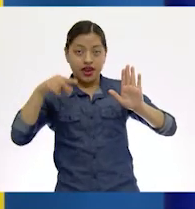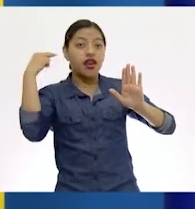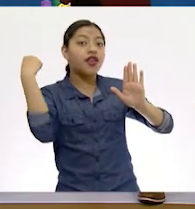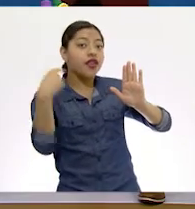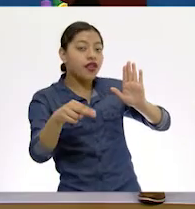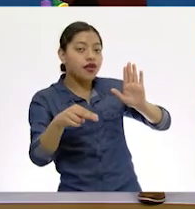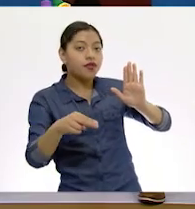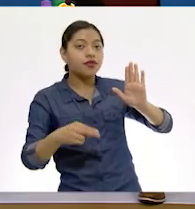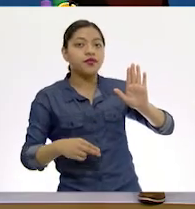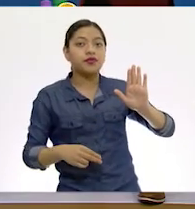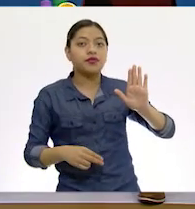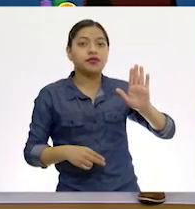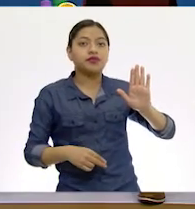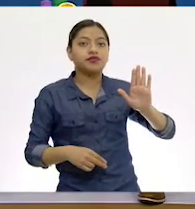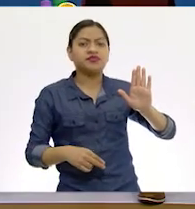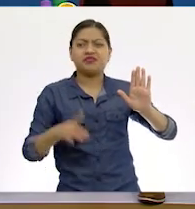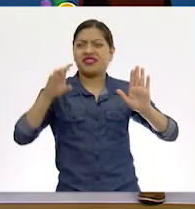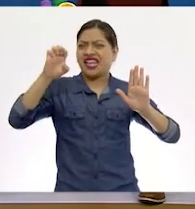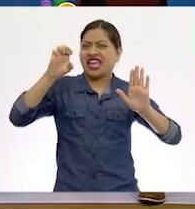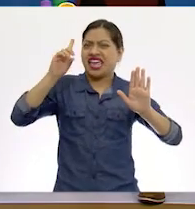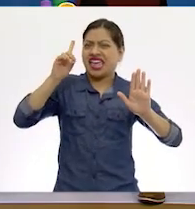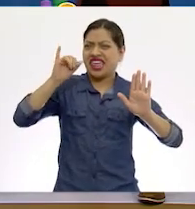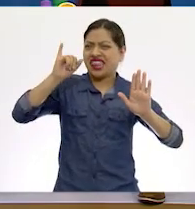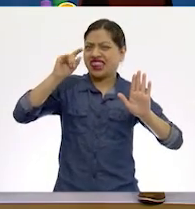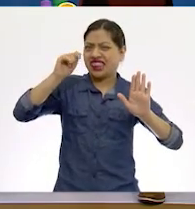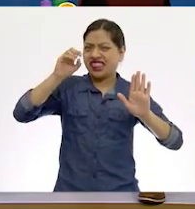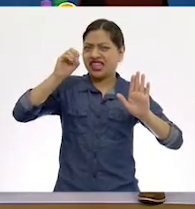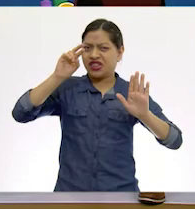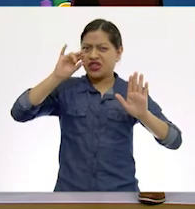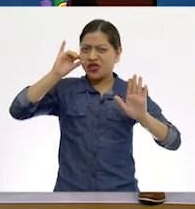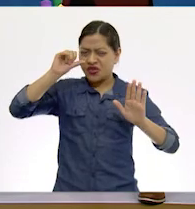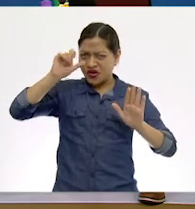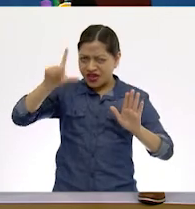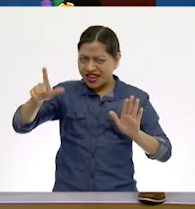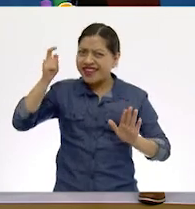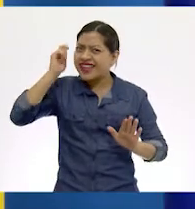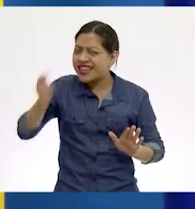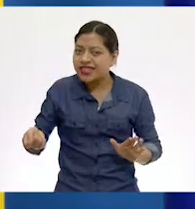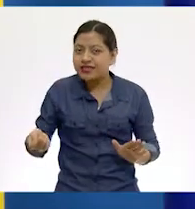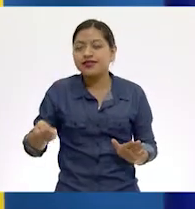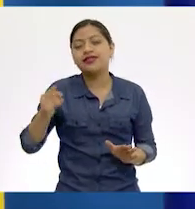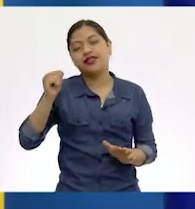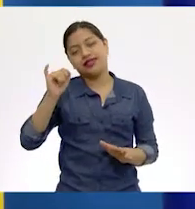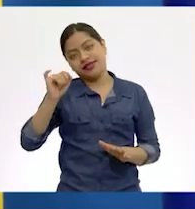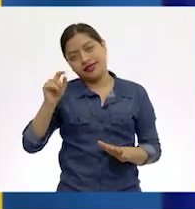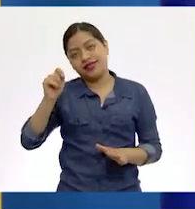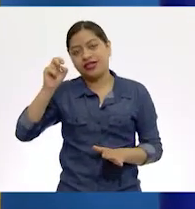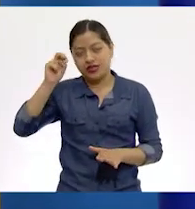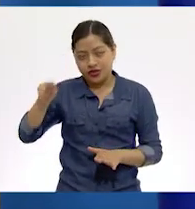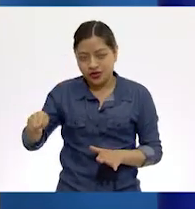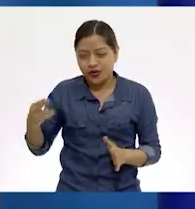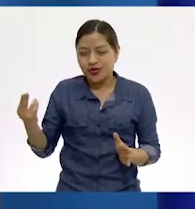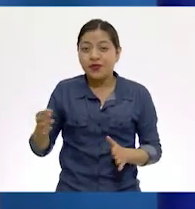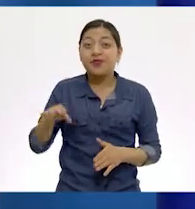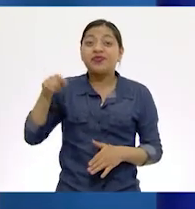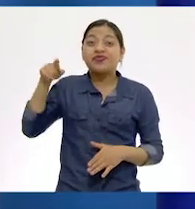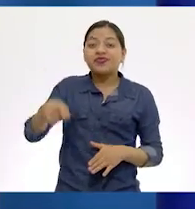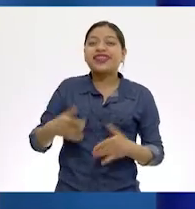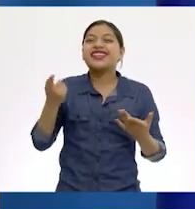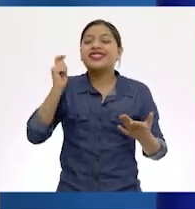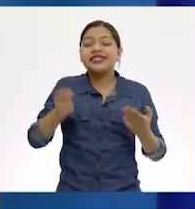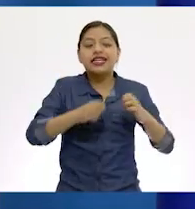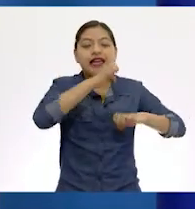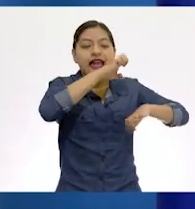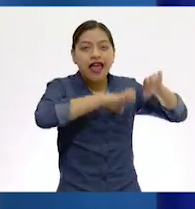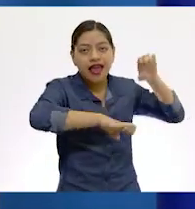bien. ¿Editorial? ¿Cómo? Sí, Ton. La editorial, digamos, es la empresa